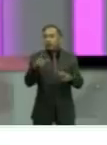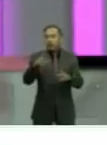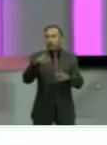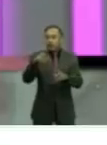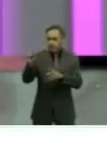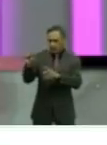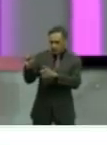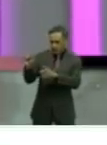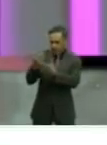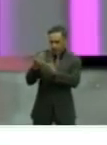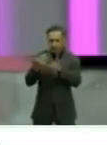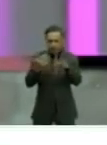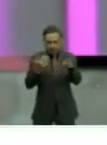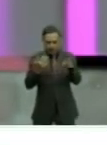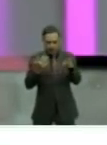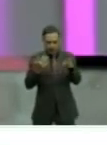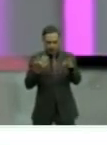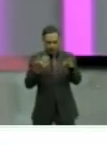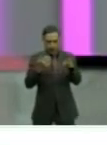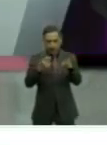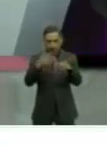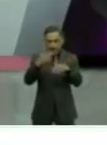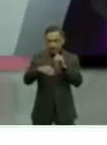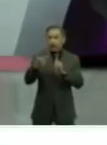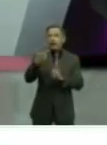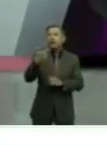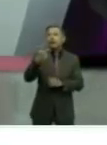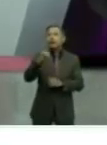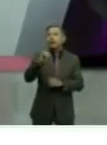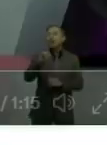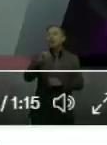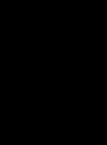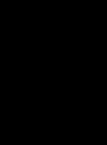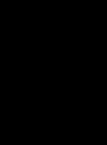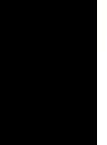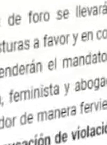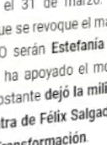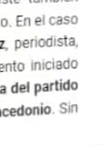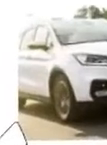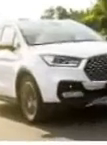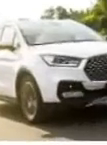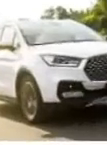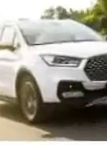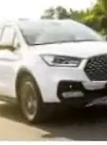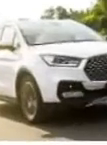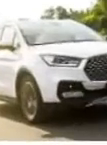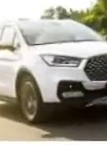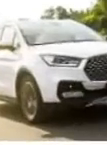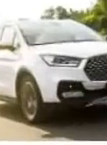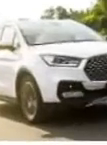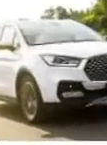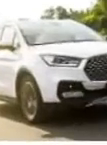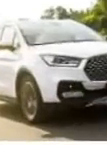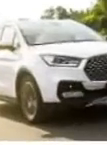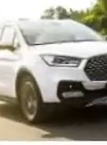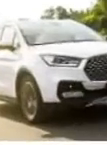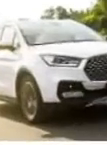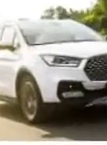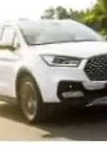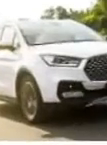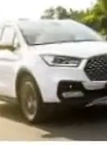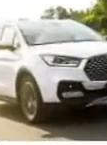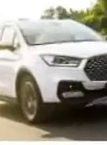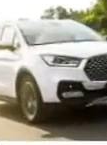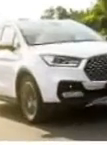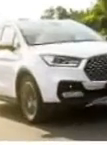Vamos aquí bien. Regresamos contigo, Juncal, Gilberto. Sí, muy bien. Yo de verdad... Qué bárbaro, Gilberto Lozano,